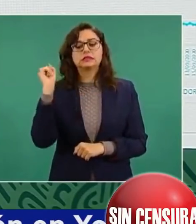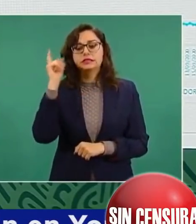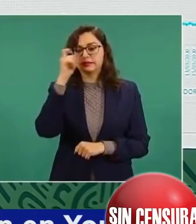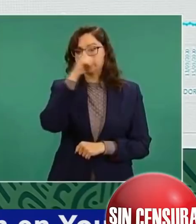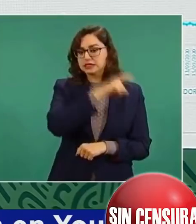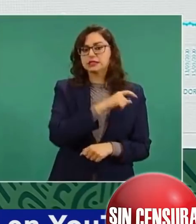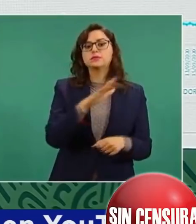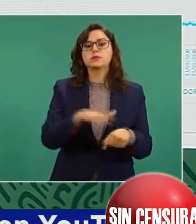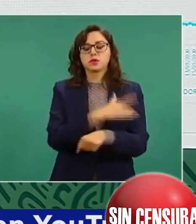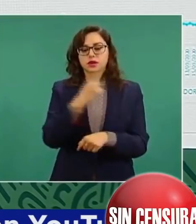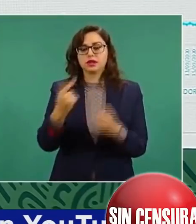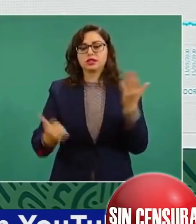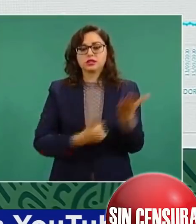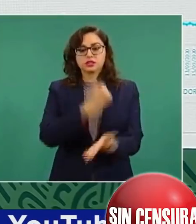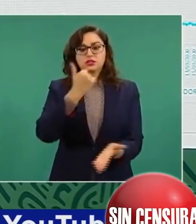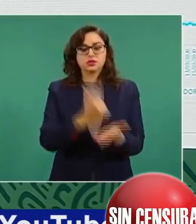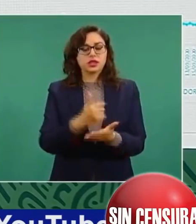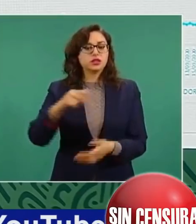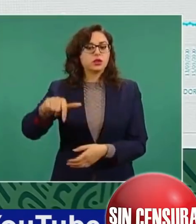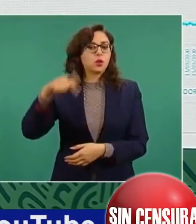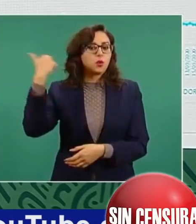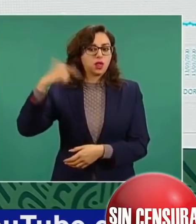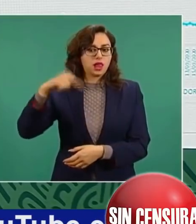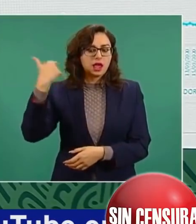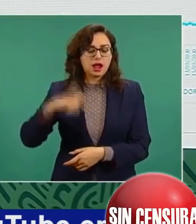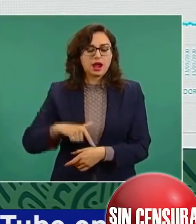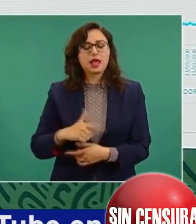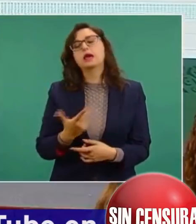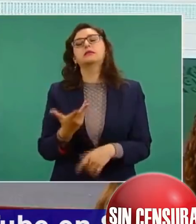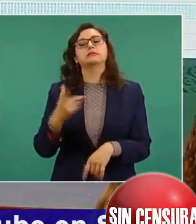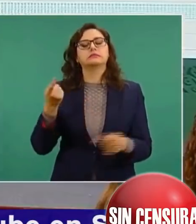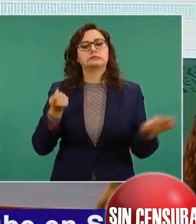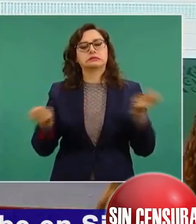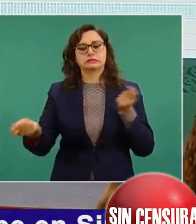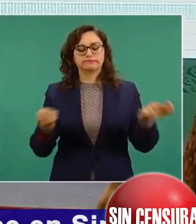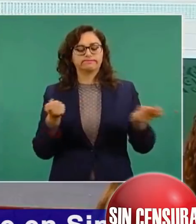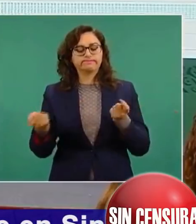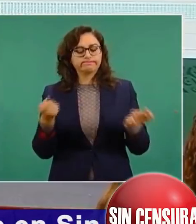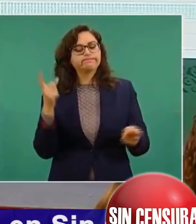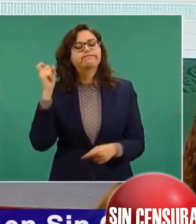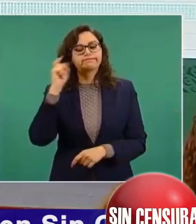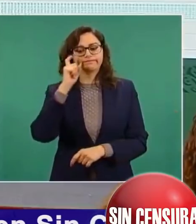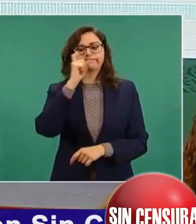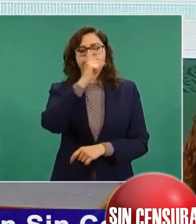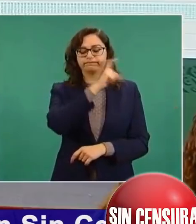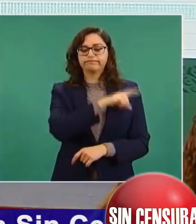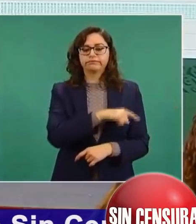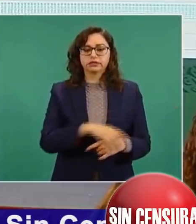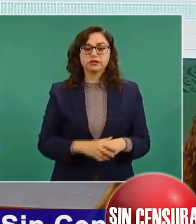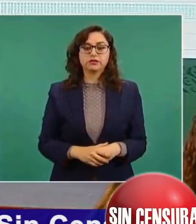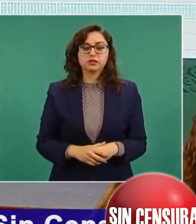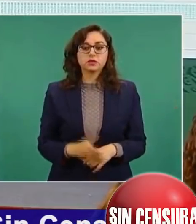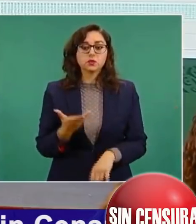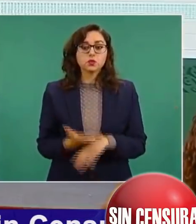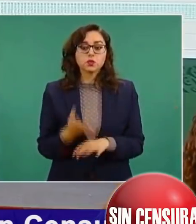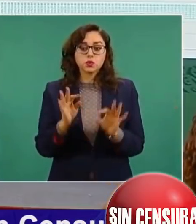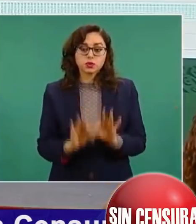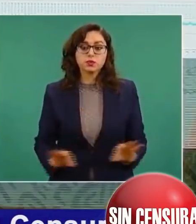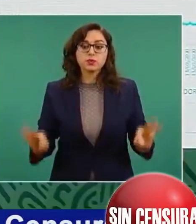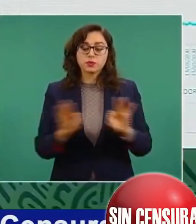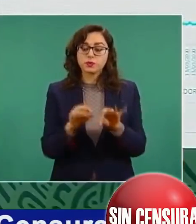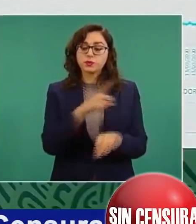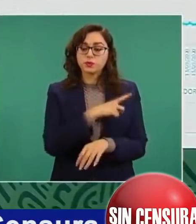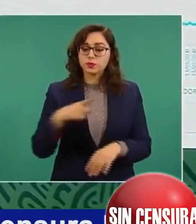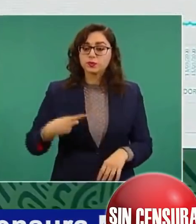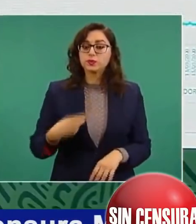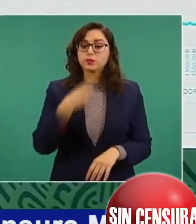zona metropolitana de Guadalajara y tardará más en tener una respuesta positiva. Es muy importante que se tengan las